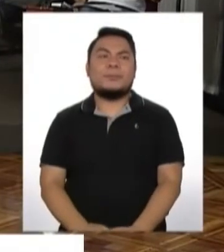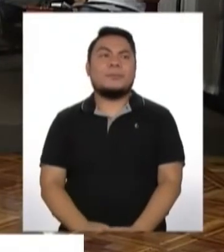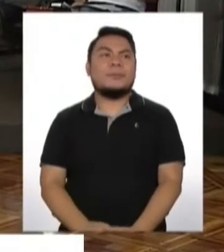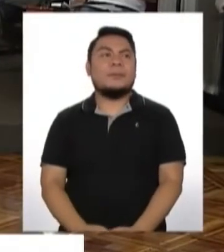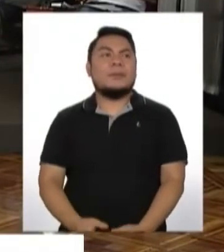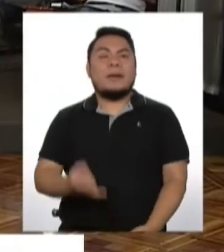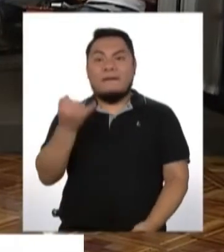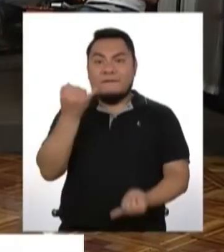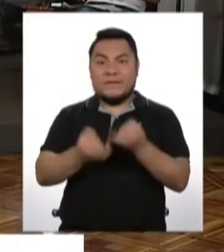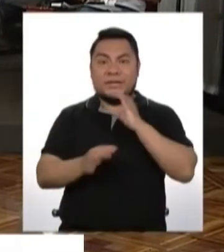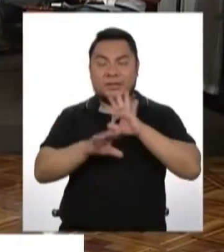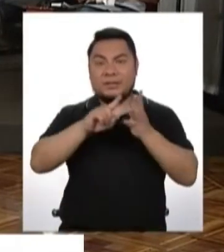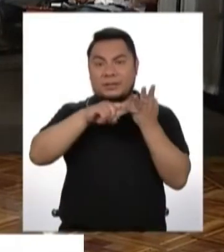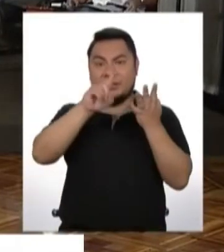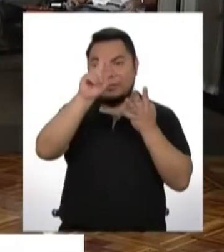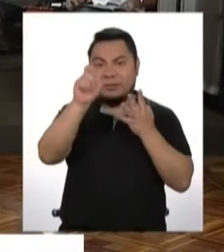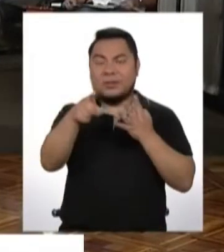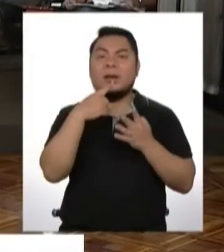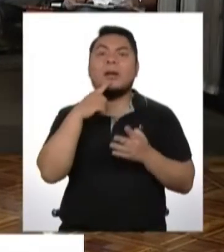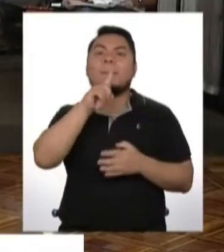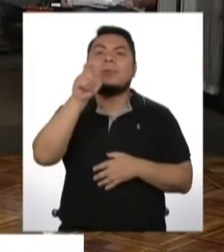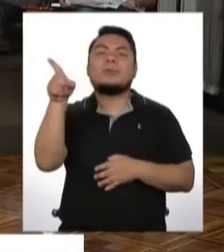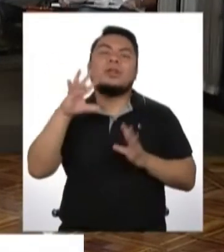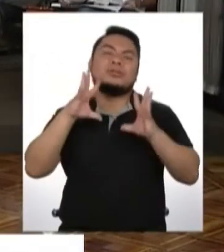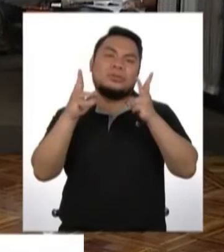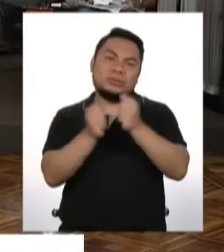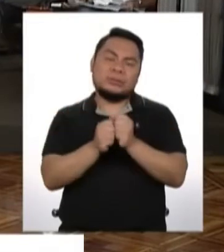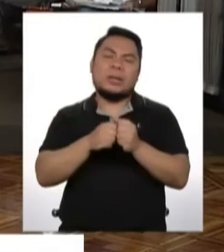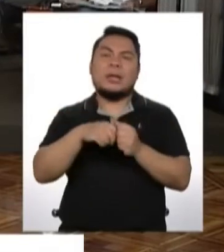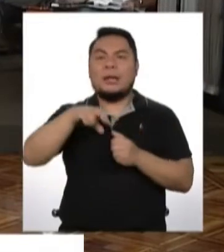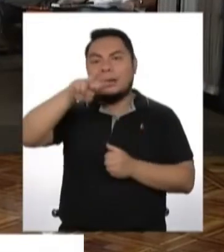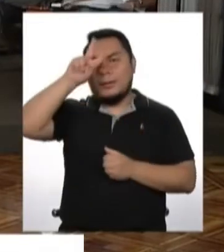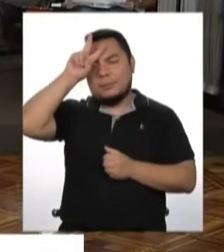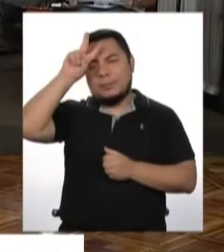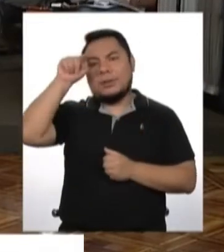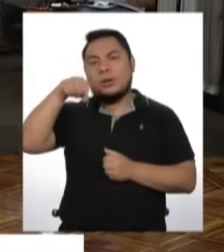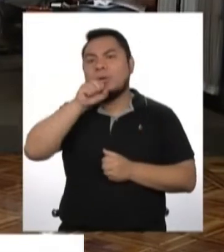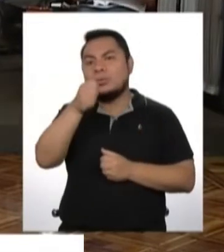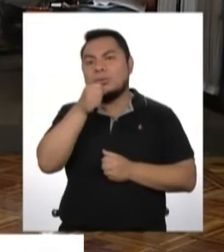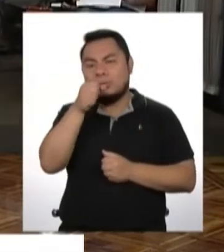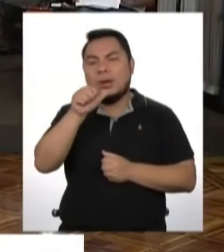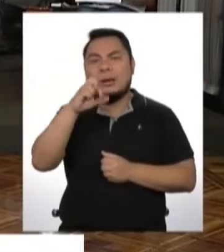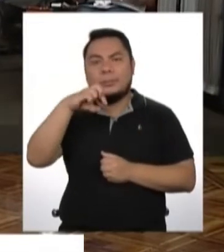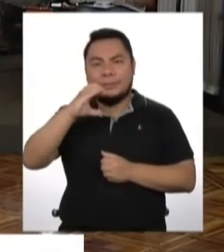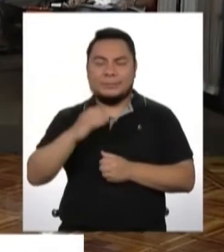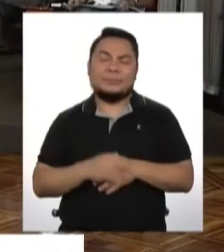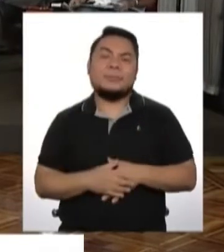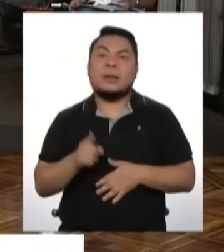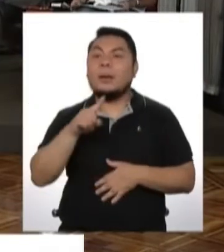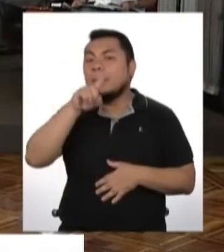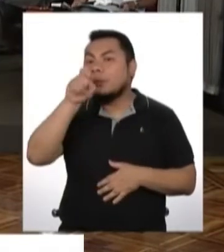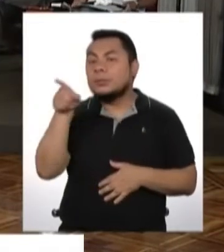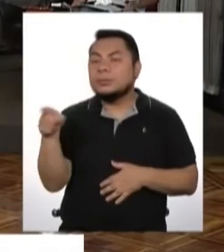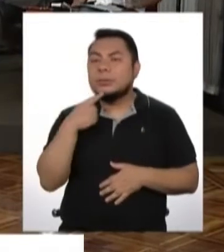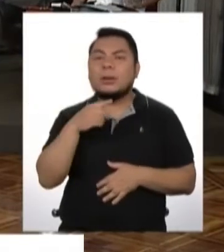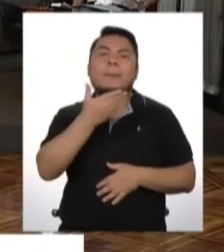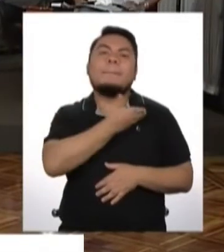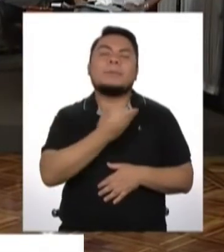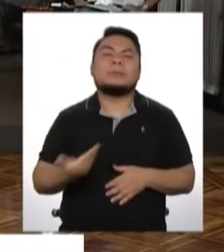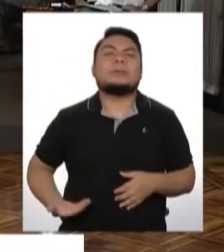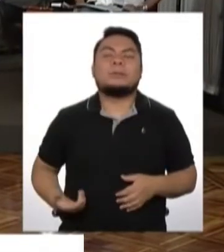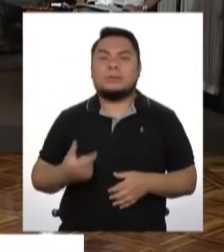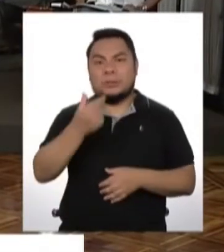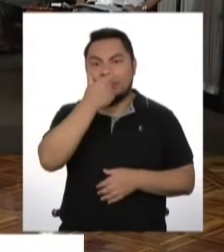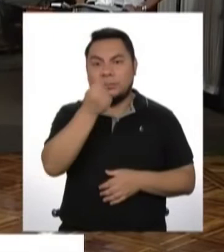Para culminar esta ronda, tenemos la pregunta de la Asociación de Prensa Extranjera en el Perú, APEP. La pregunta dice, presidente